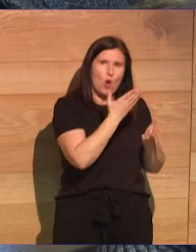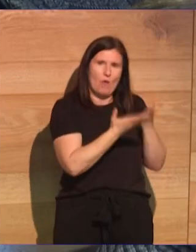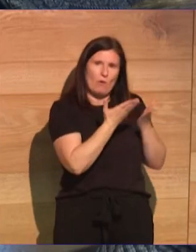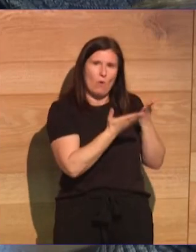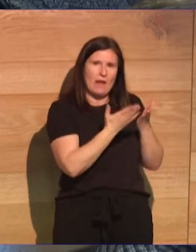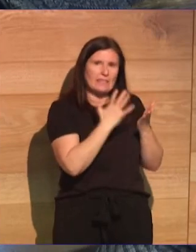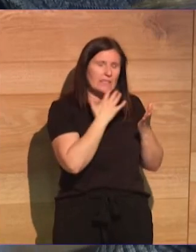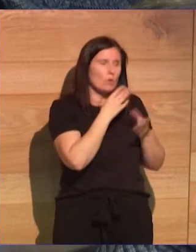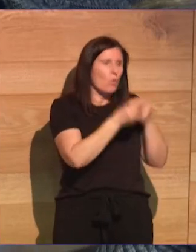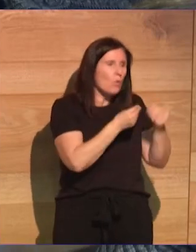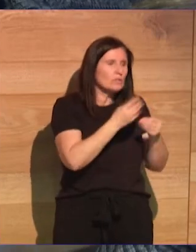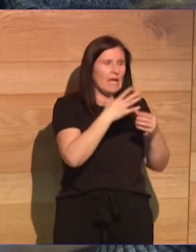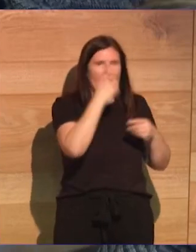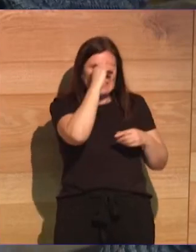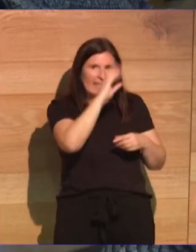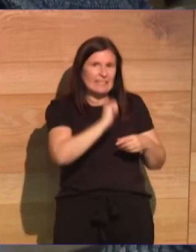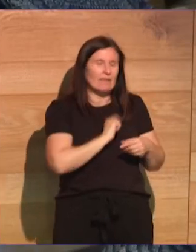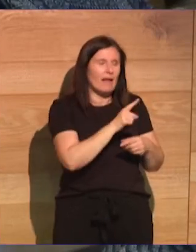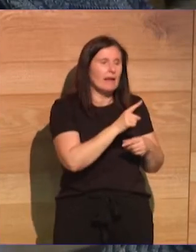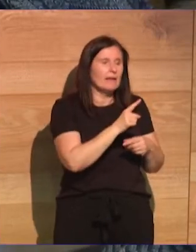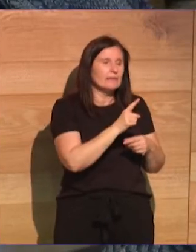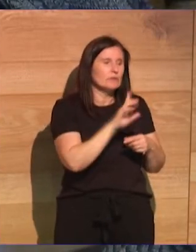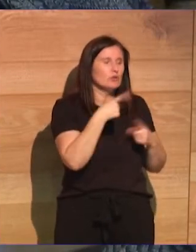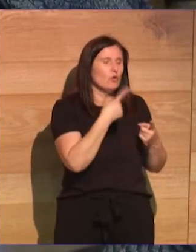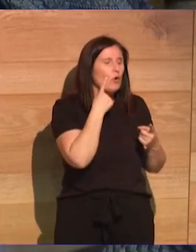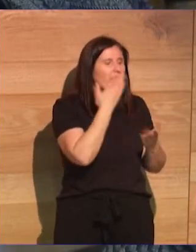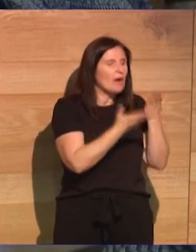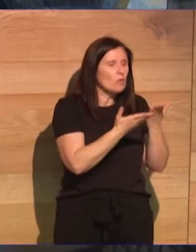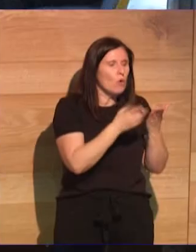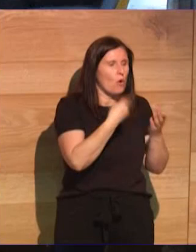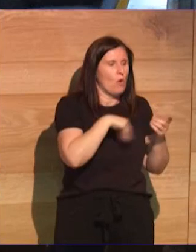de la inteligencia artificial. No sé qué opinan ustedes.